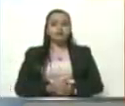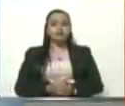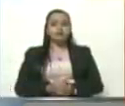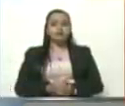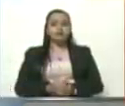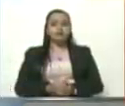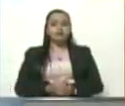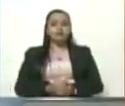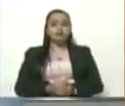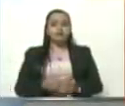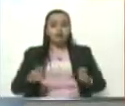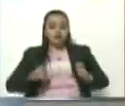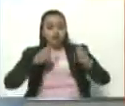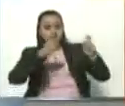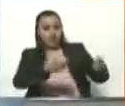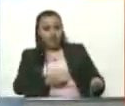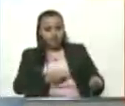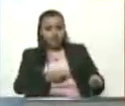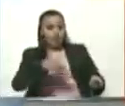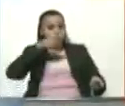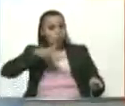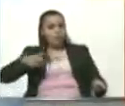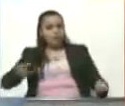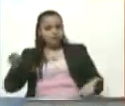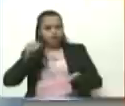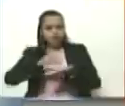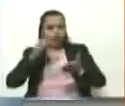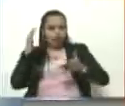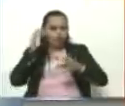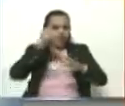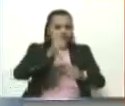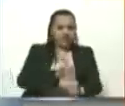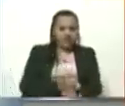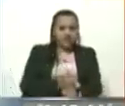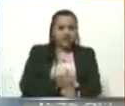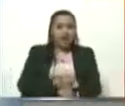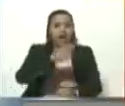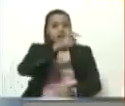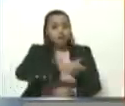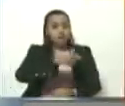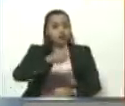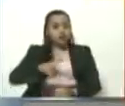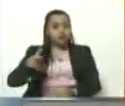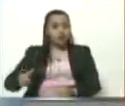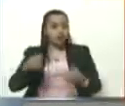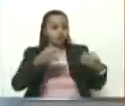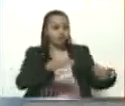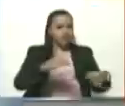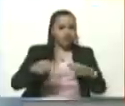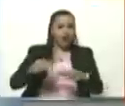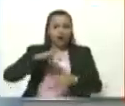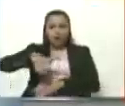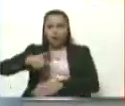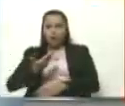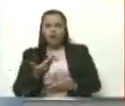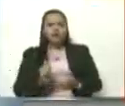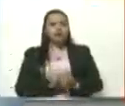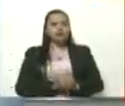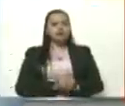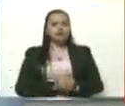devuelto la confianza al ciudadano común a la gente para que pueda